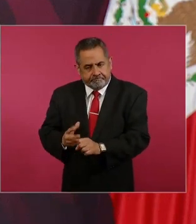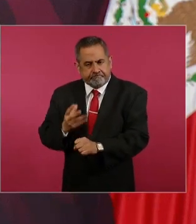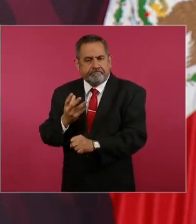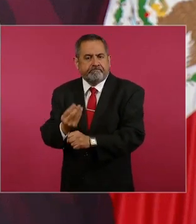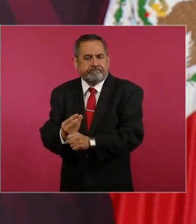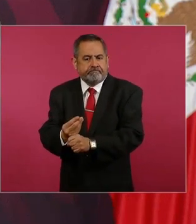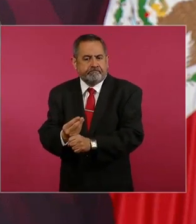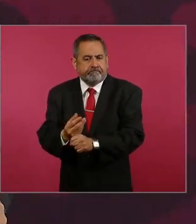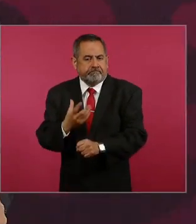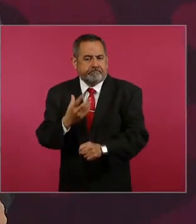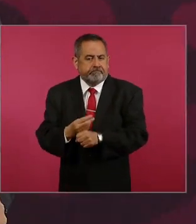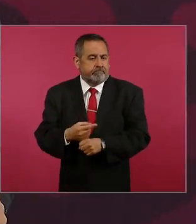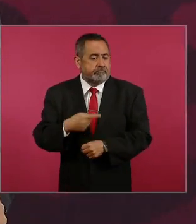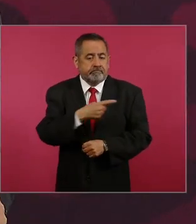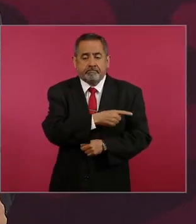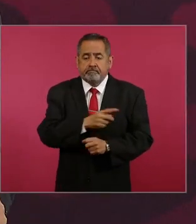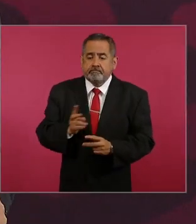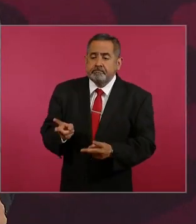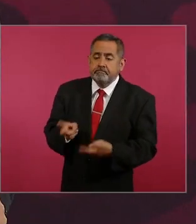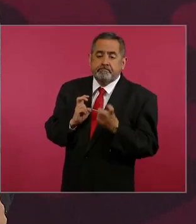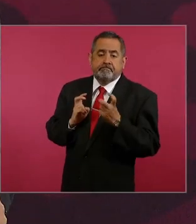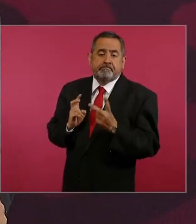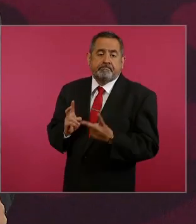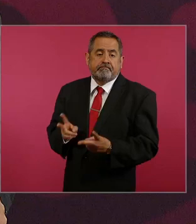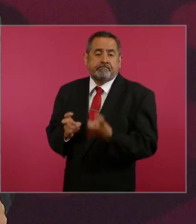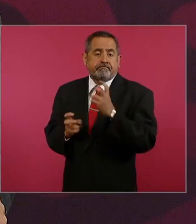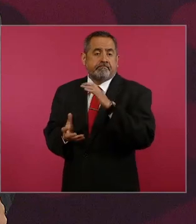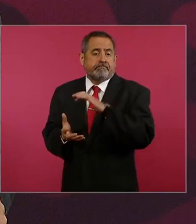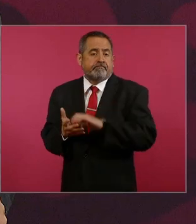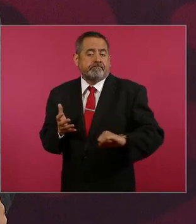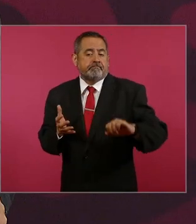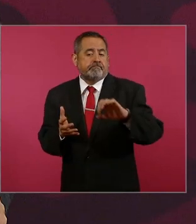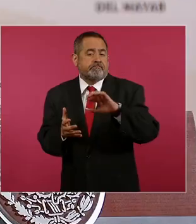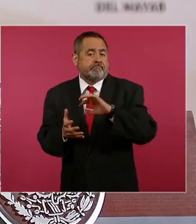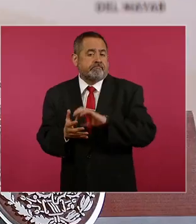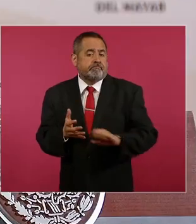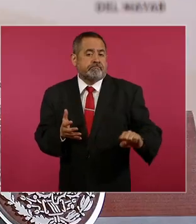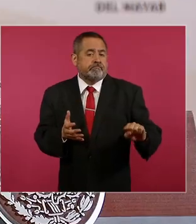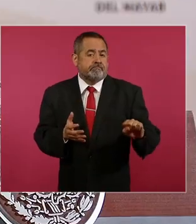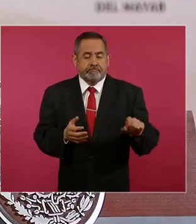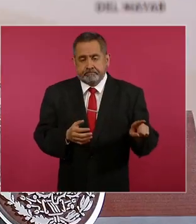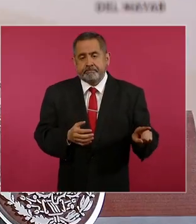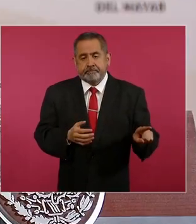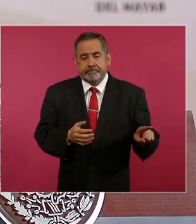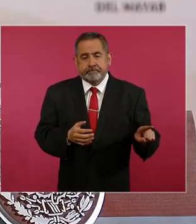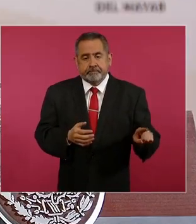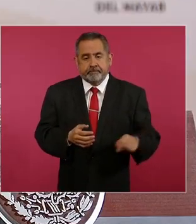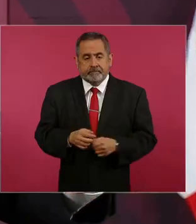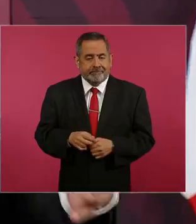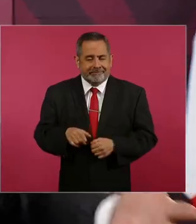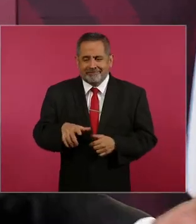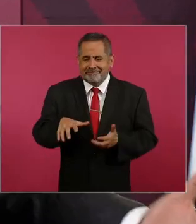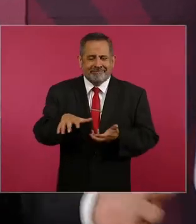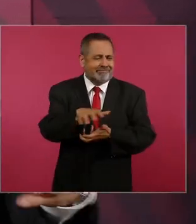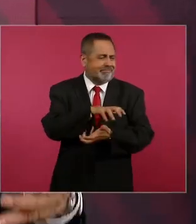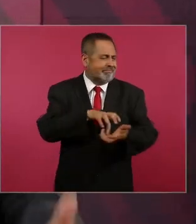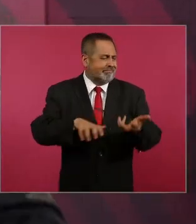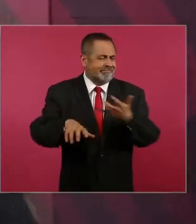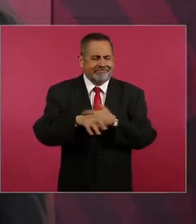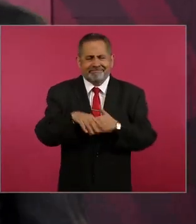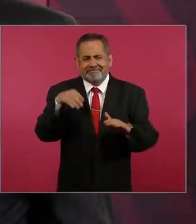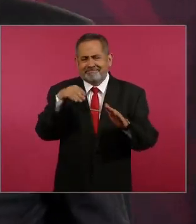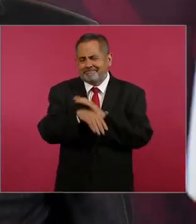era un botín y además una descomposición tremenda